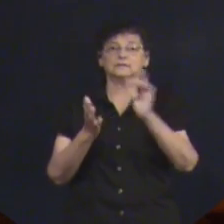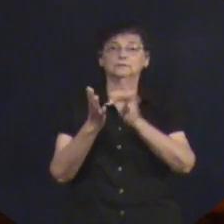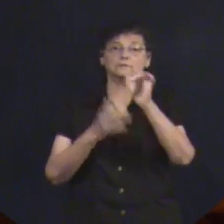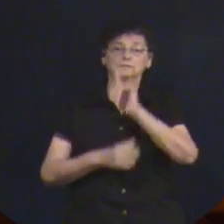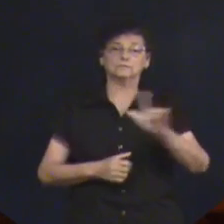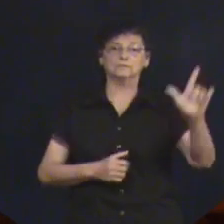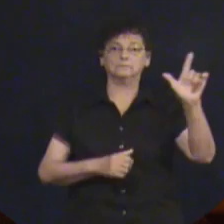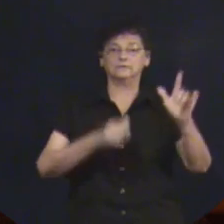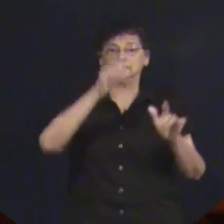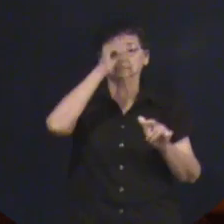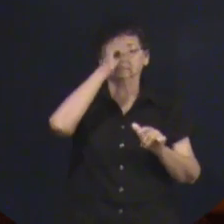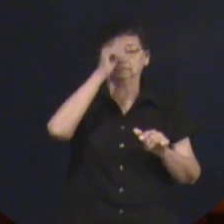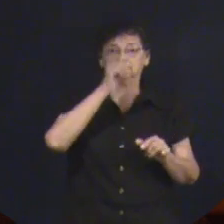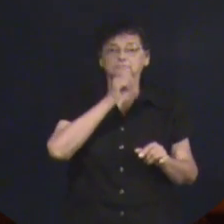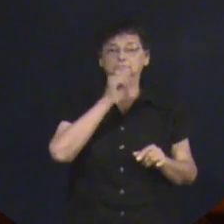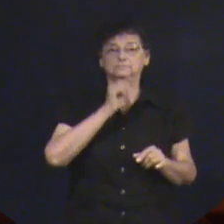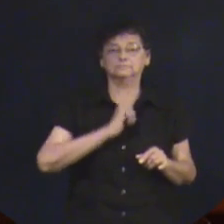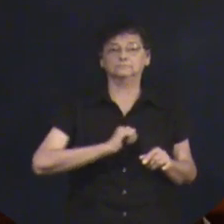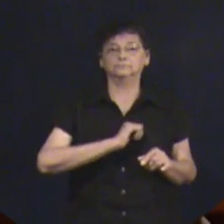ti, Señor.